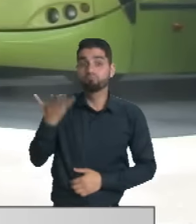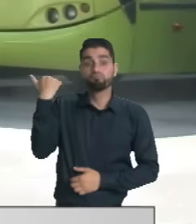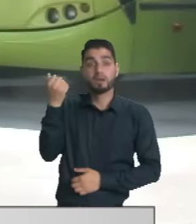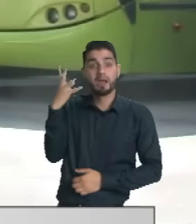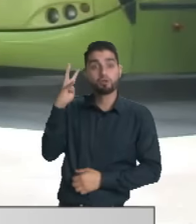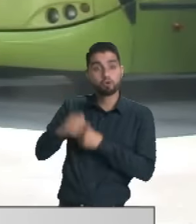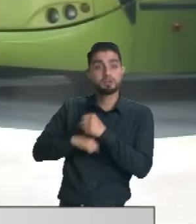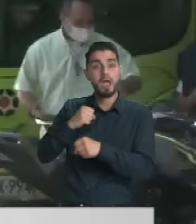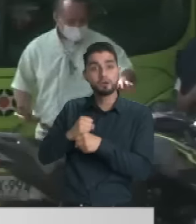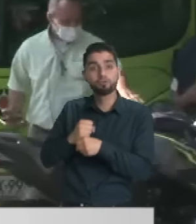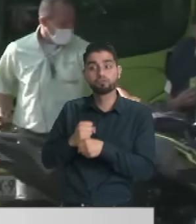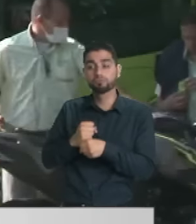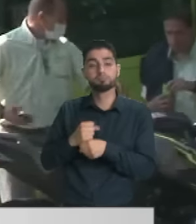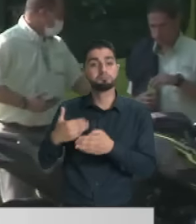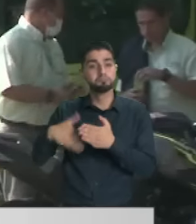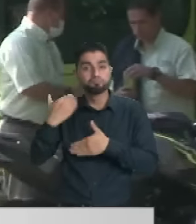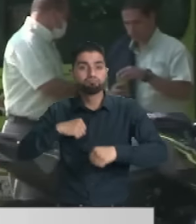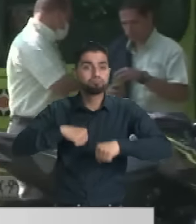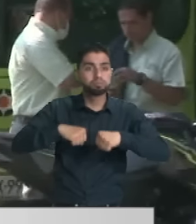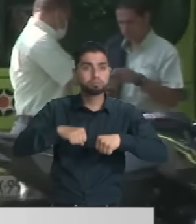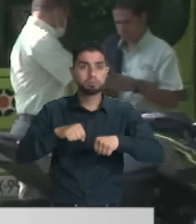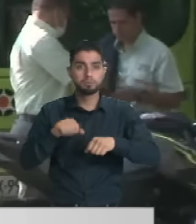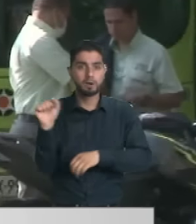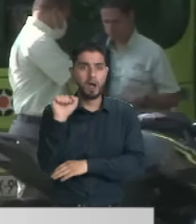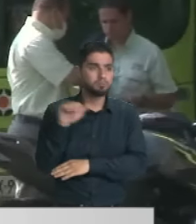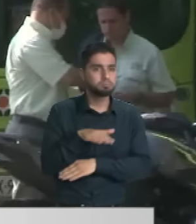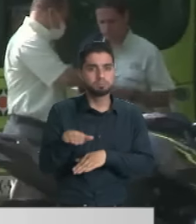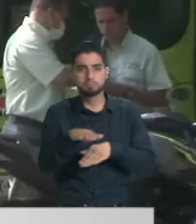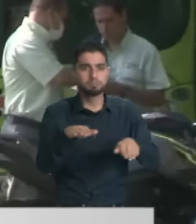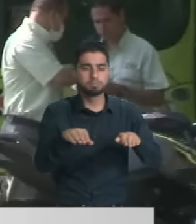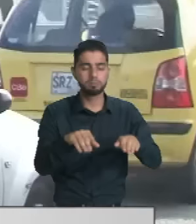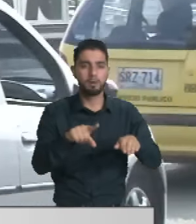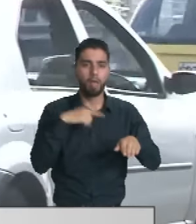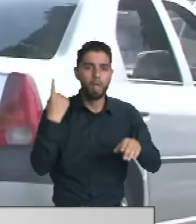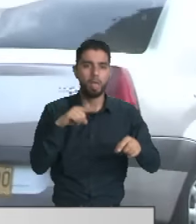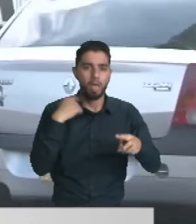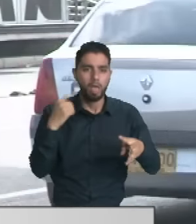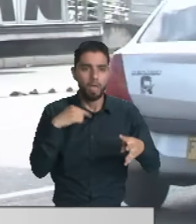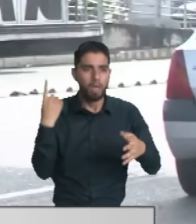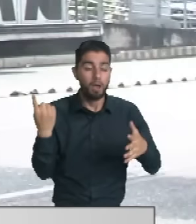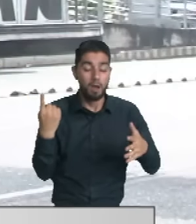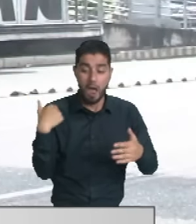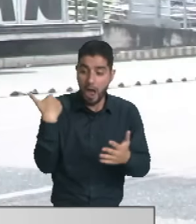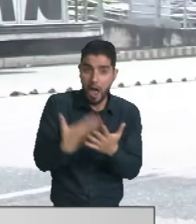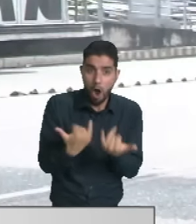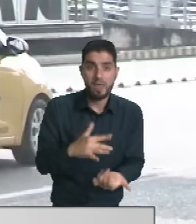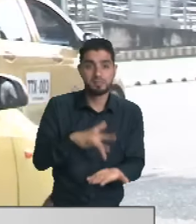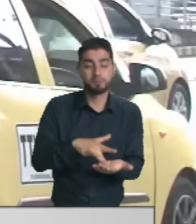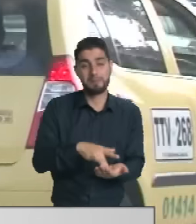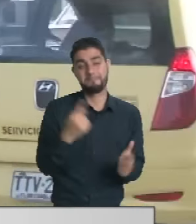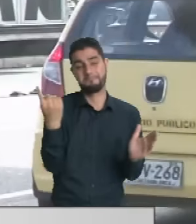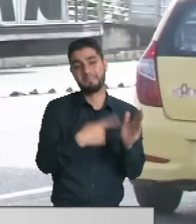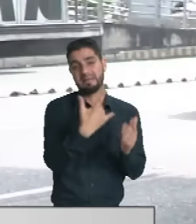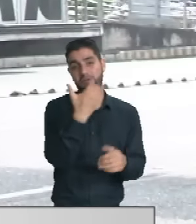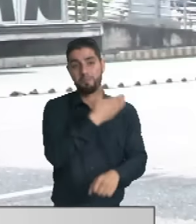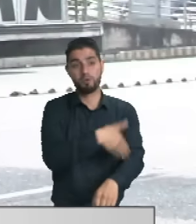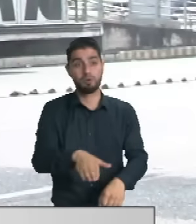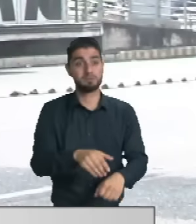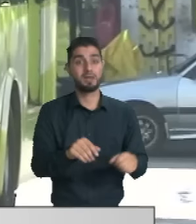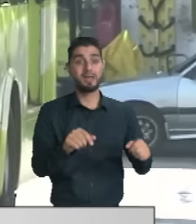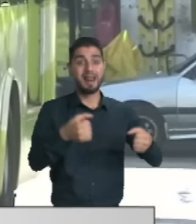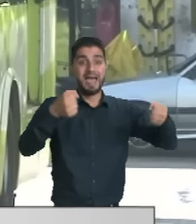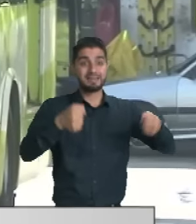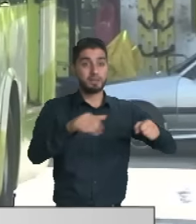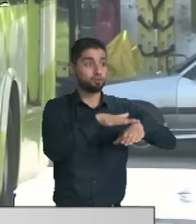arrancó motores fallando. Hoy adeuda a acreedores más de 500 mil millones de pesos. Sus estaciones han sido vandalizadas. El servicio de buses es